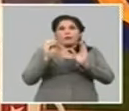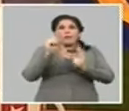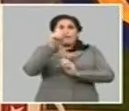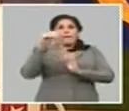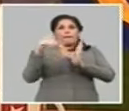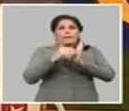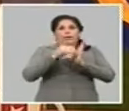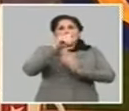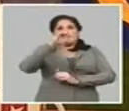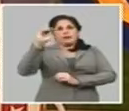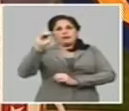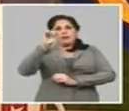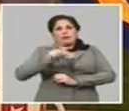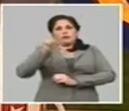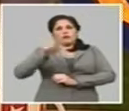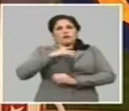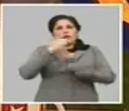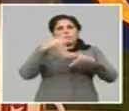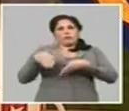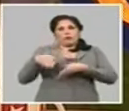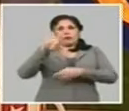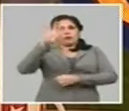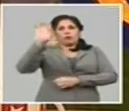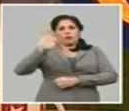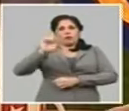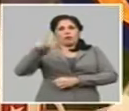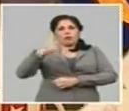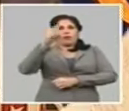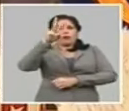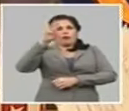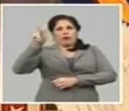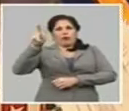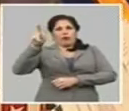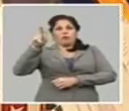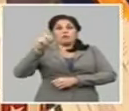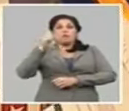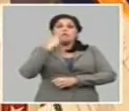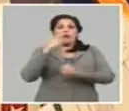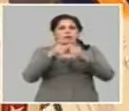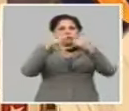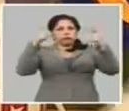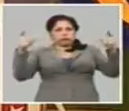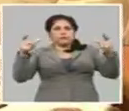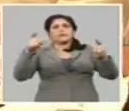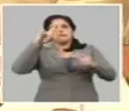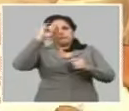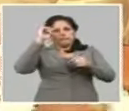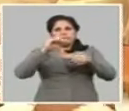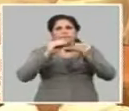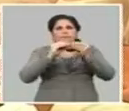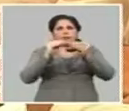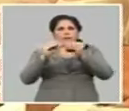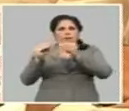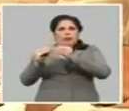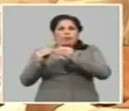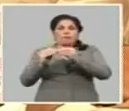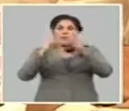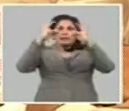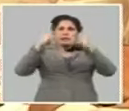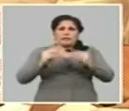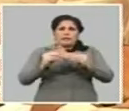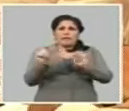1.600 fallecidos y una localidad de 4.32 la creciente sigue creciendo aunque son cifras